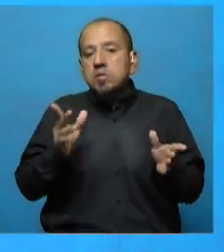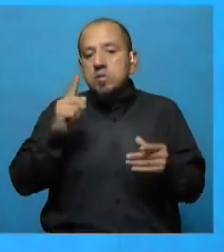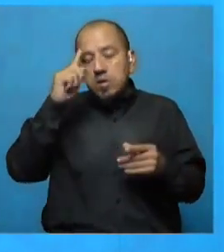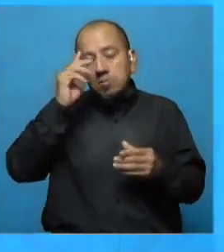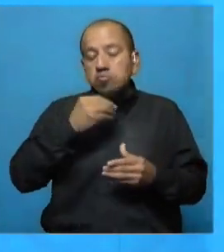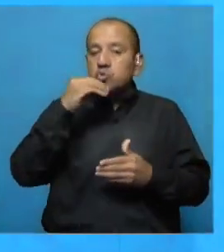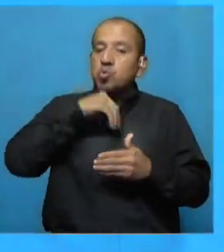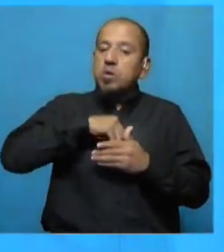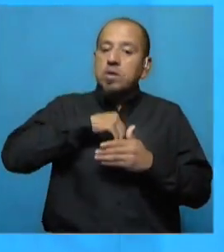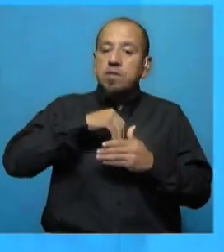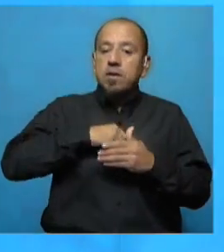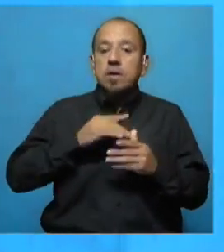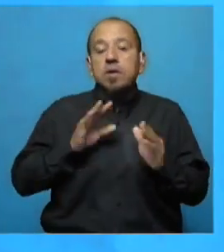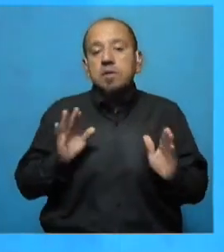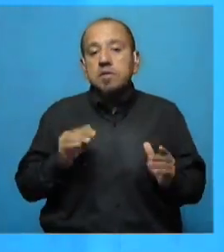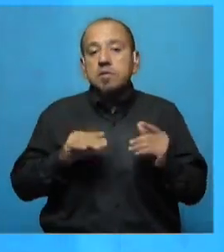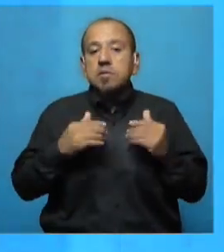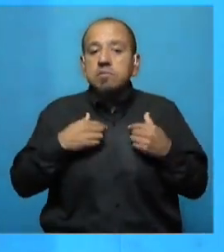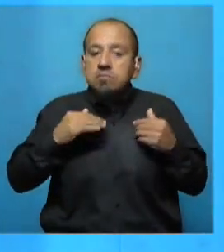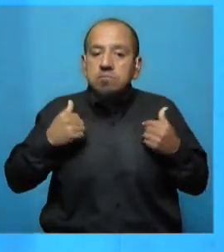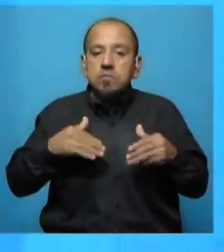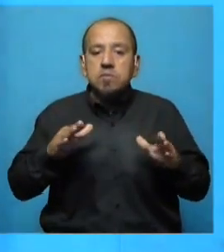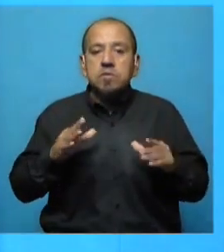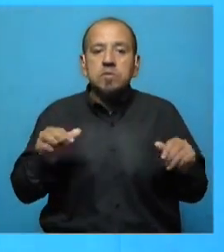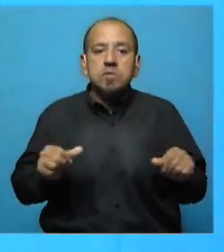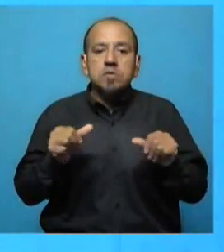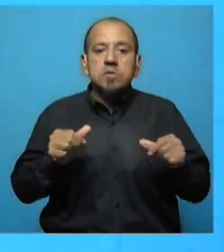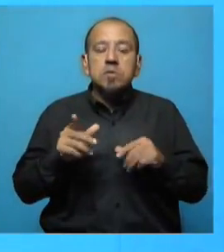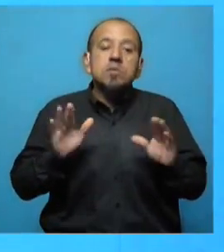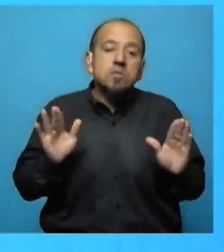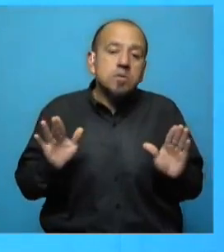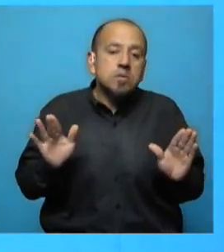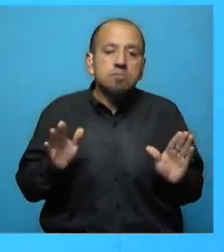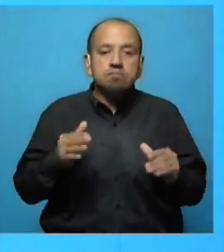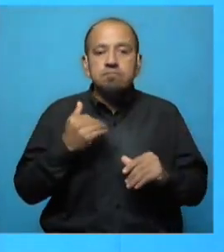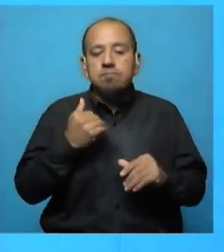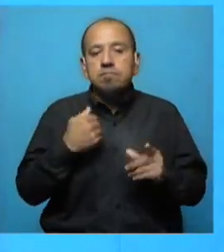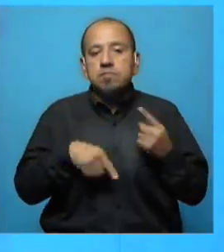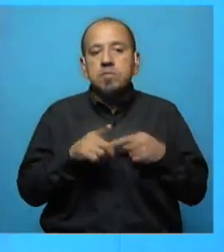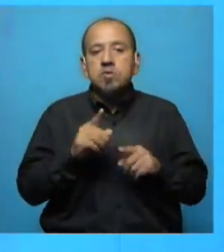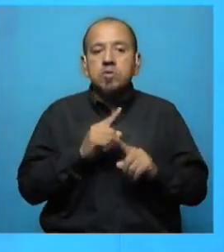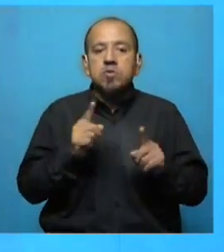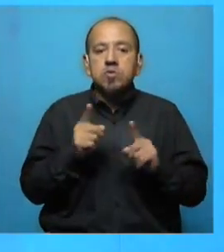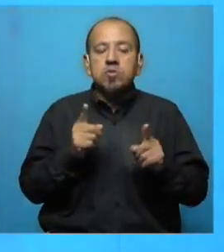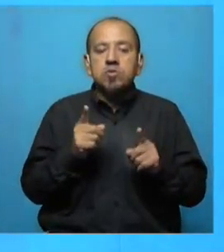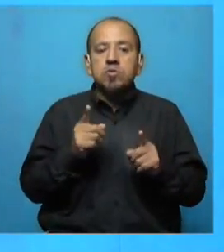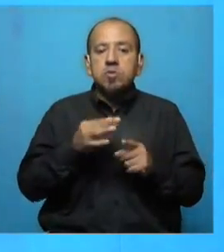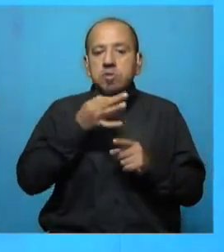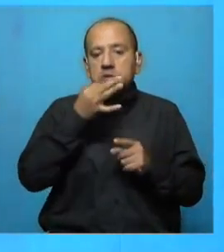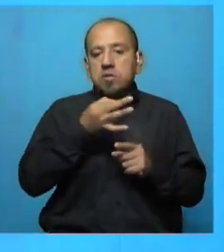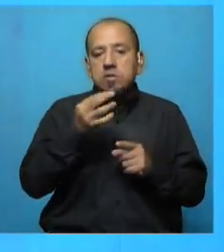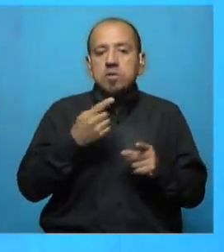no me gustó bueno eso excede a nosotros Nosotros hicimos este chiste Bueno te gustó mala suerte pero no fue algo dicho al azar